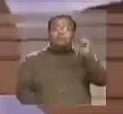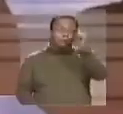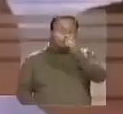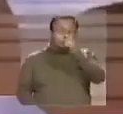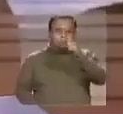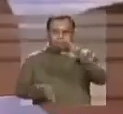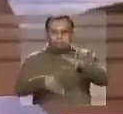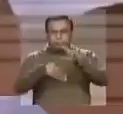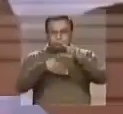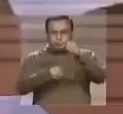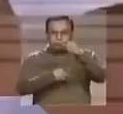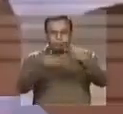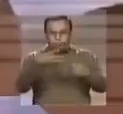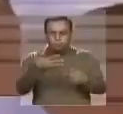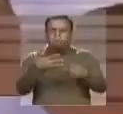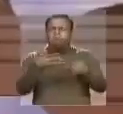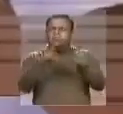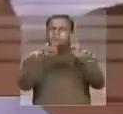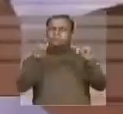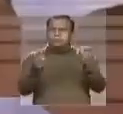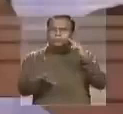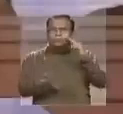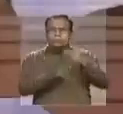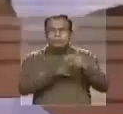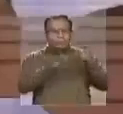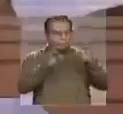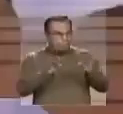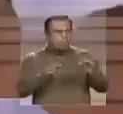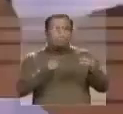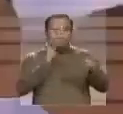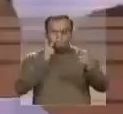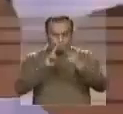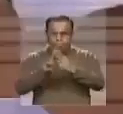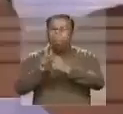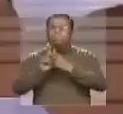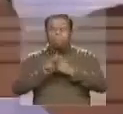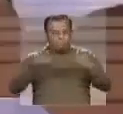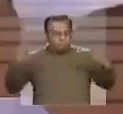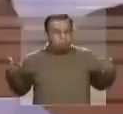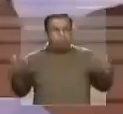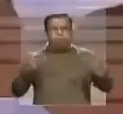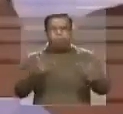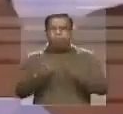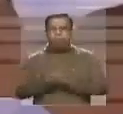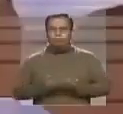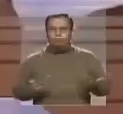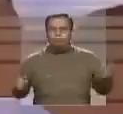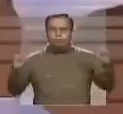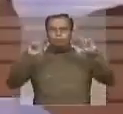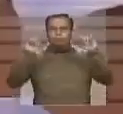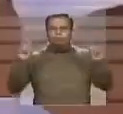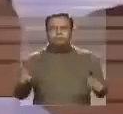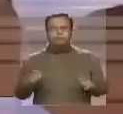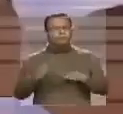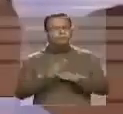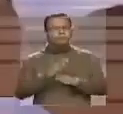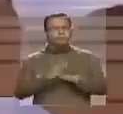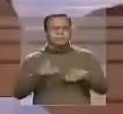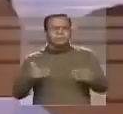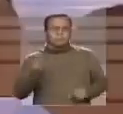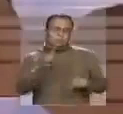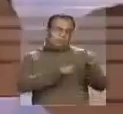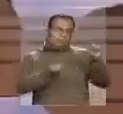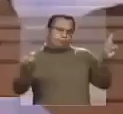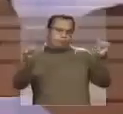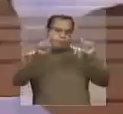hay una efeméride sobre ellas y que nos permite visibilizar, enfocar sus asuntos, sus problemáticas. Alguno